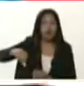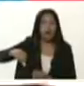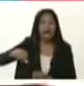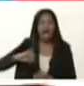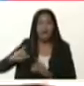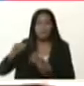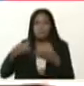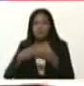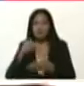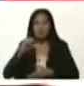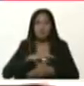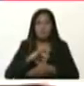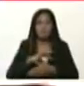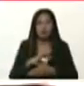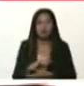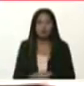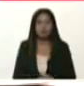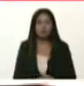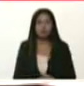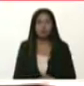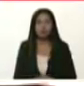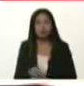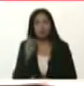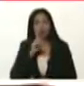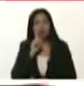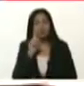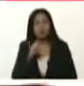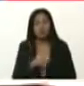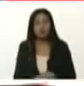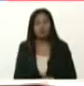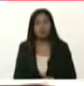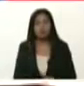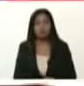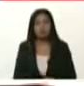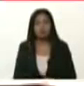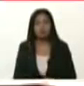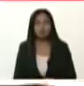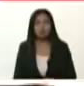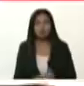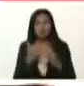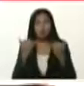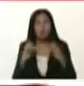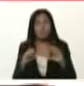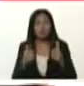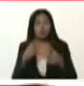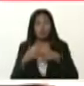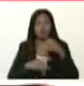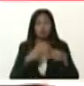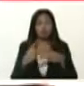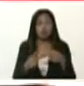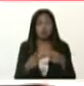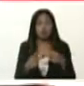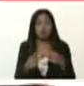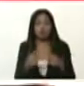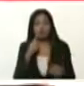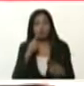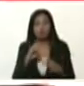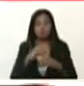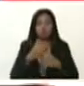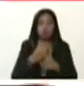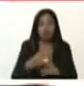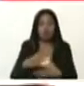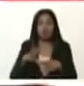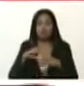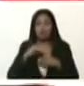prepotencia y a la mentira. Ahora comenzó un proceso de represión